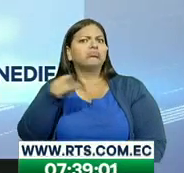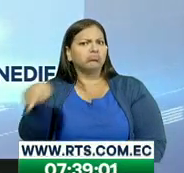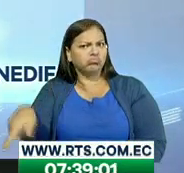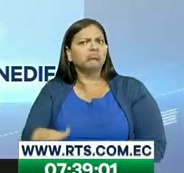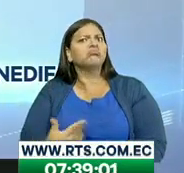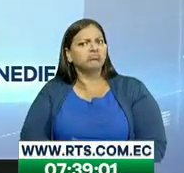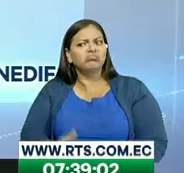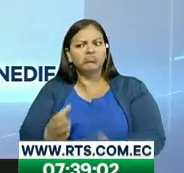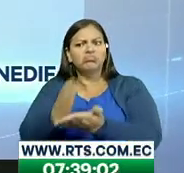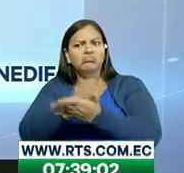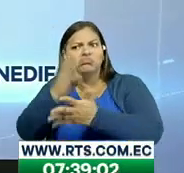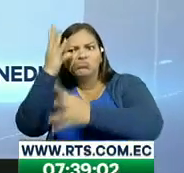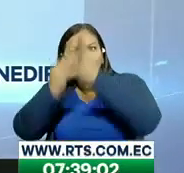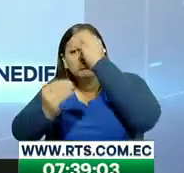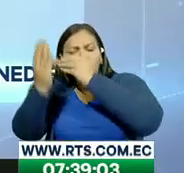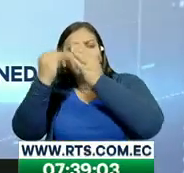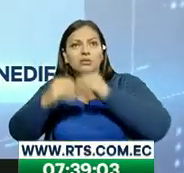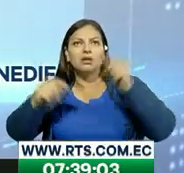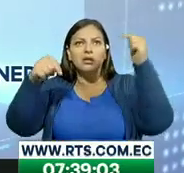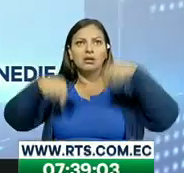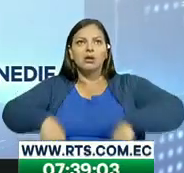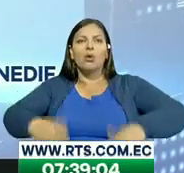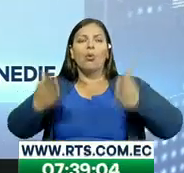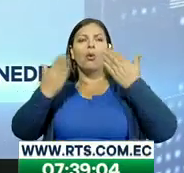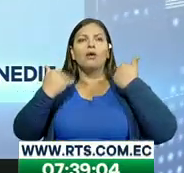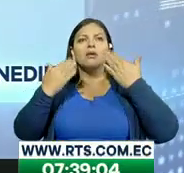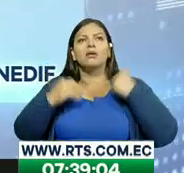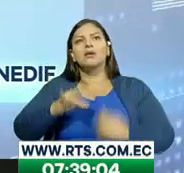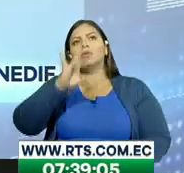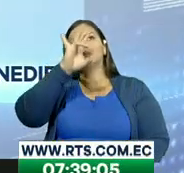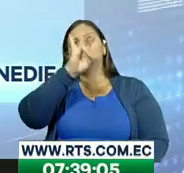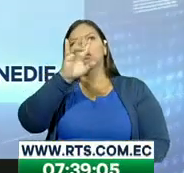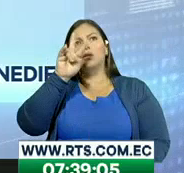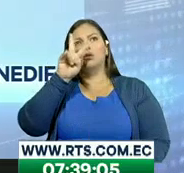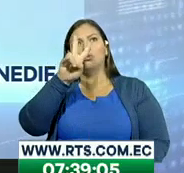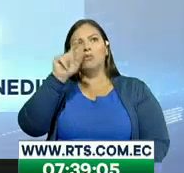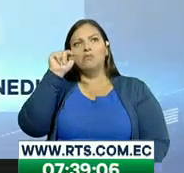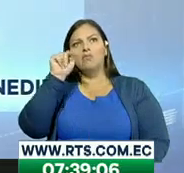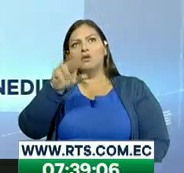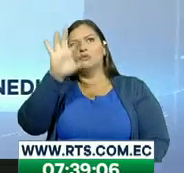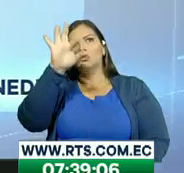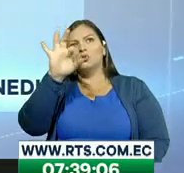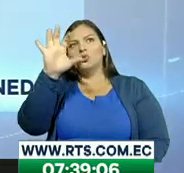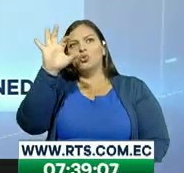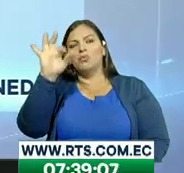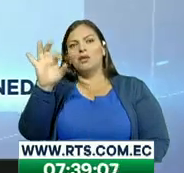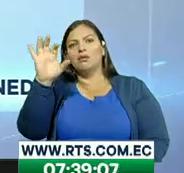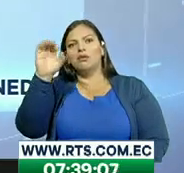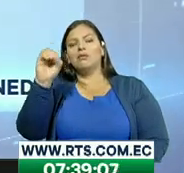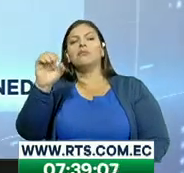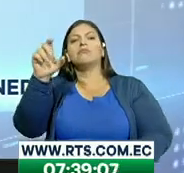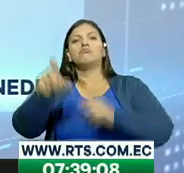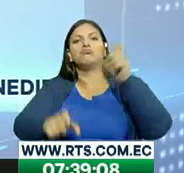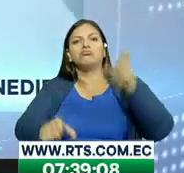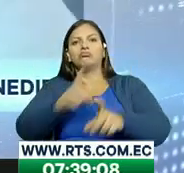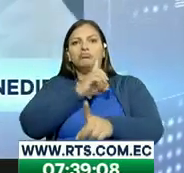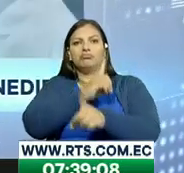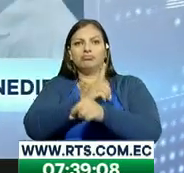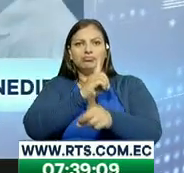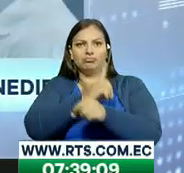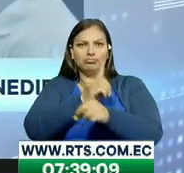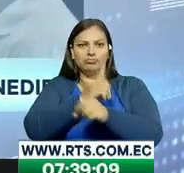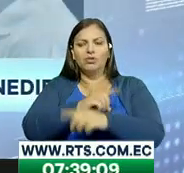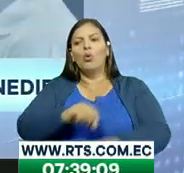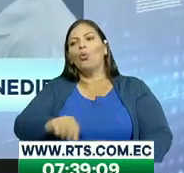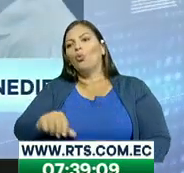viven 72.990 personas con discapacidades, de las cuales 34.041 tienen discapacidad física